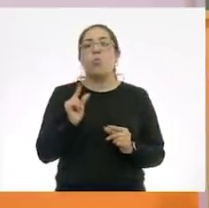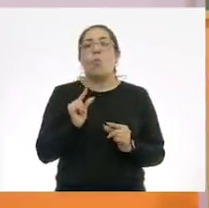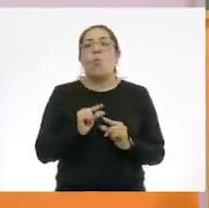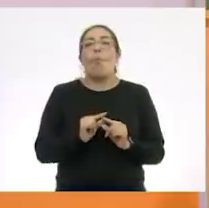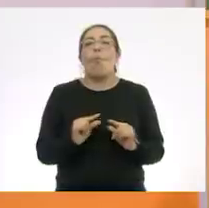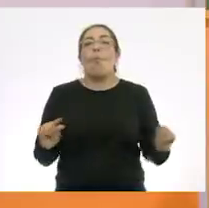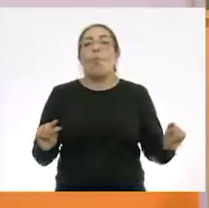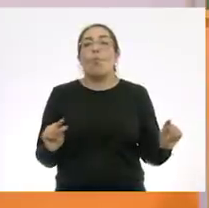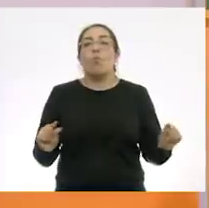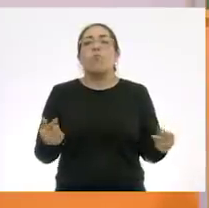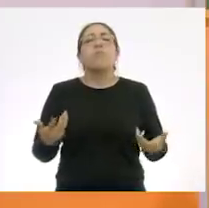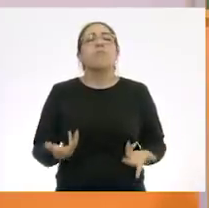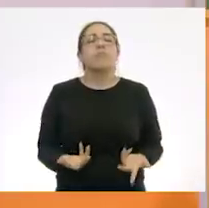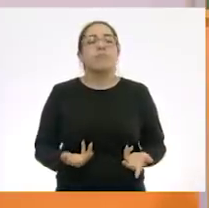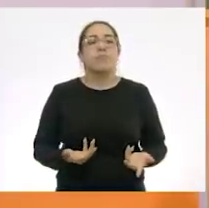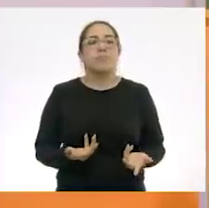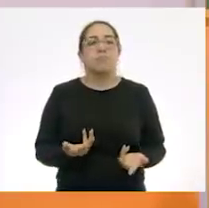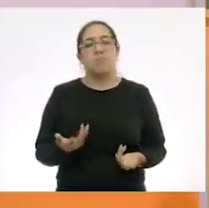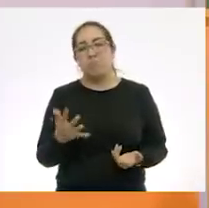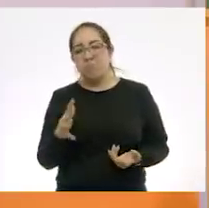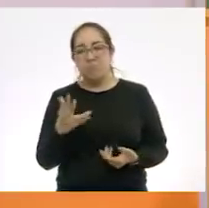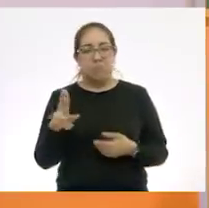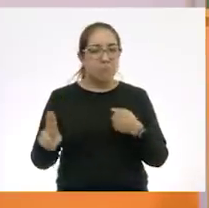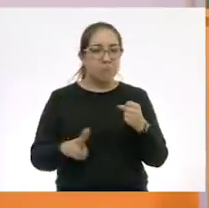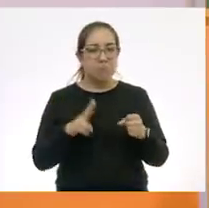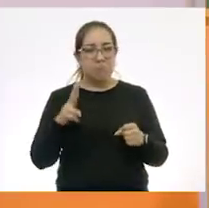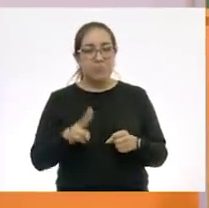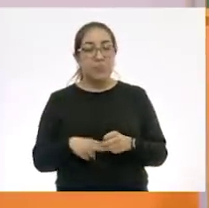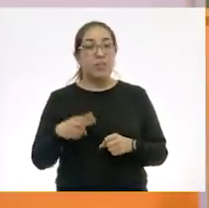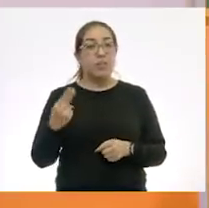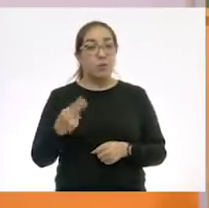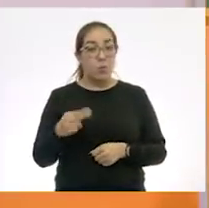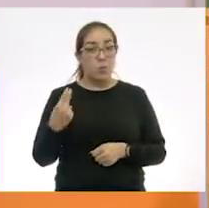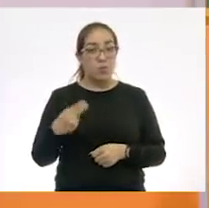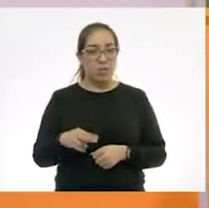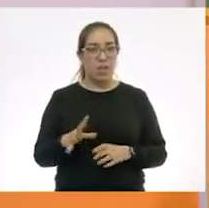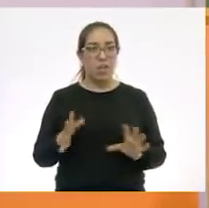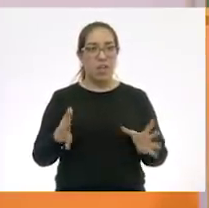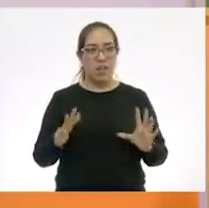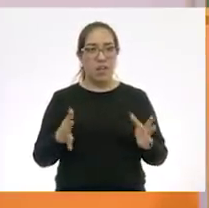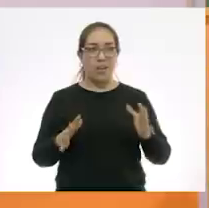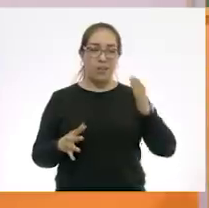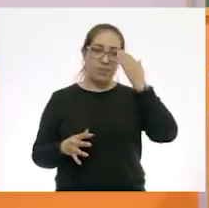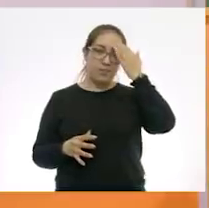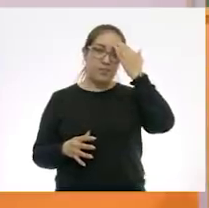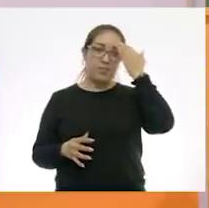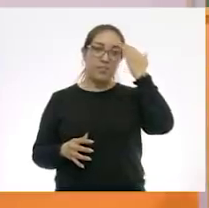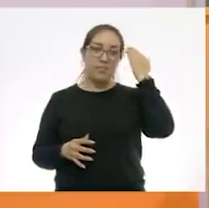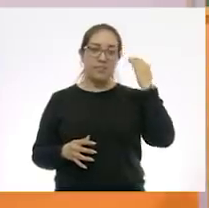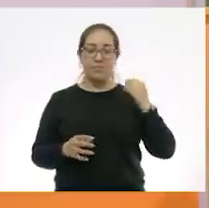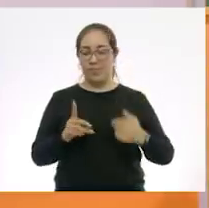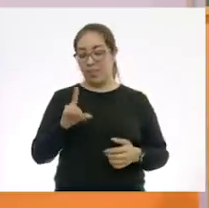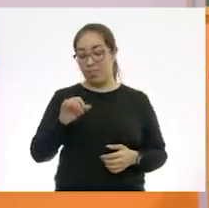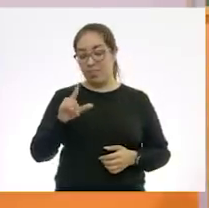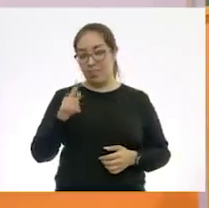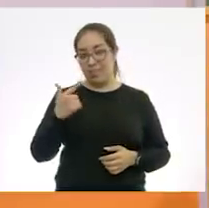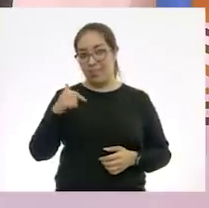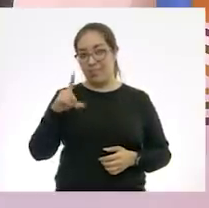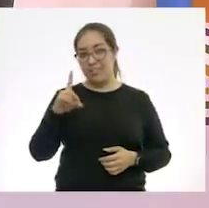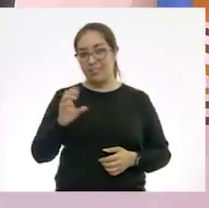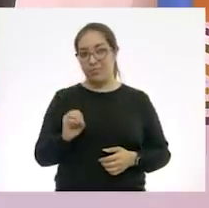Pero flaco. Bueno, no es tan flaco en realidad, pero lo llamamos más o menos de esa forma. Como delgado, ¿no? ¿Verdad? Delgado es la